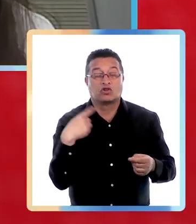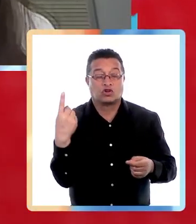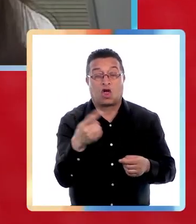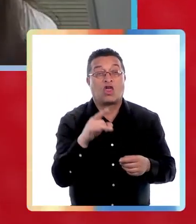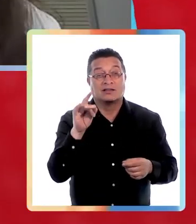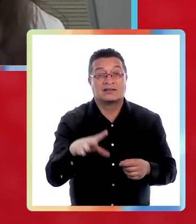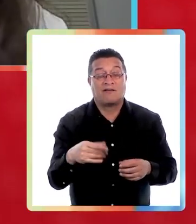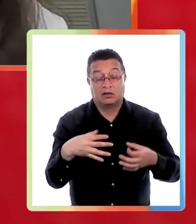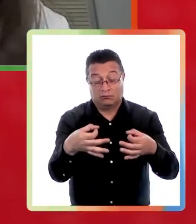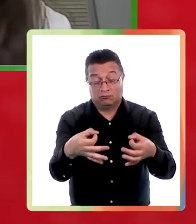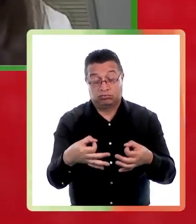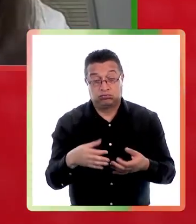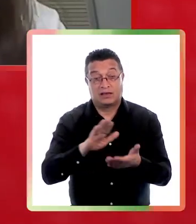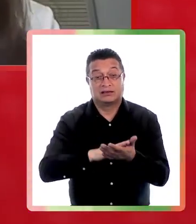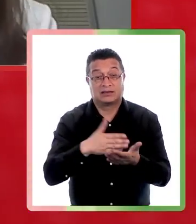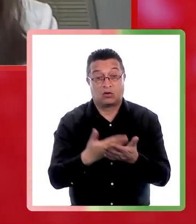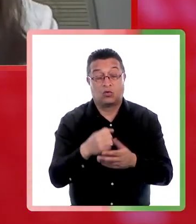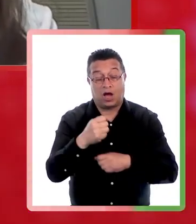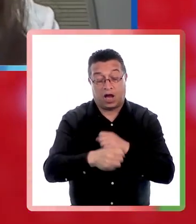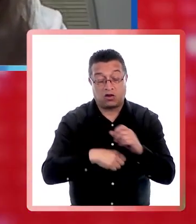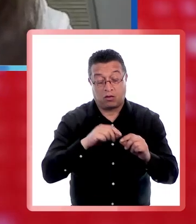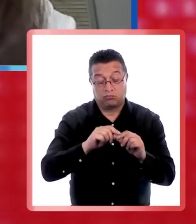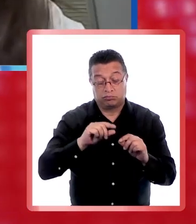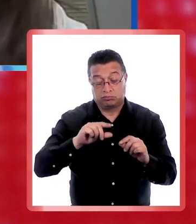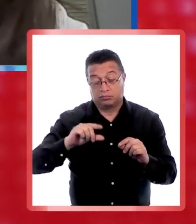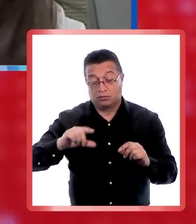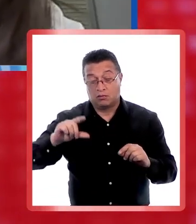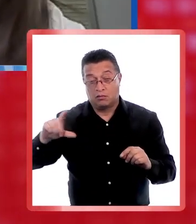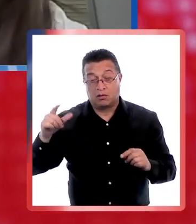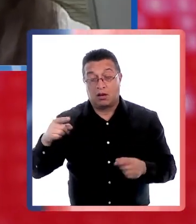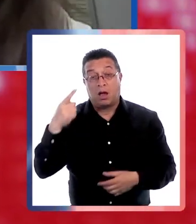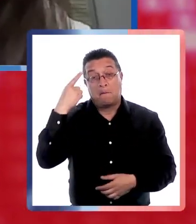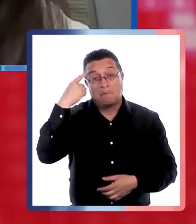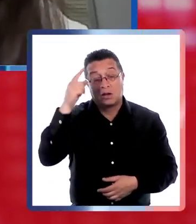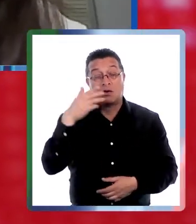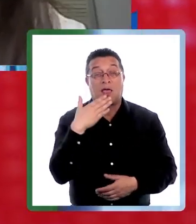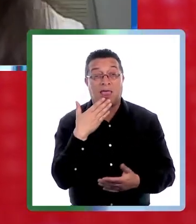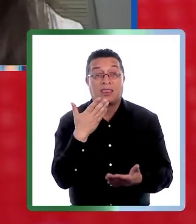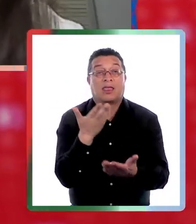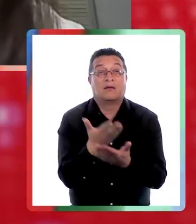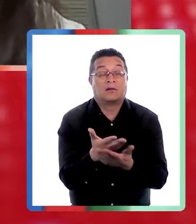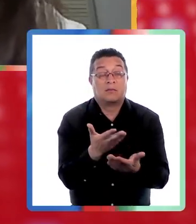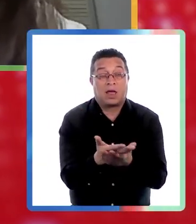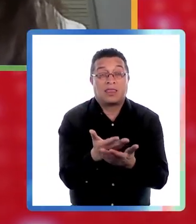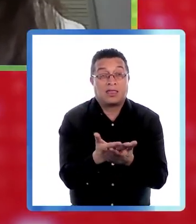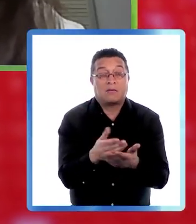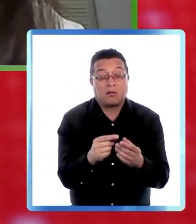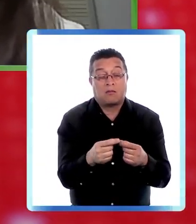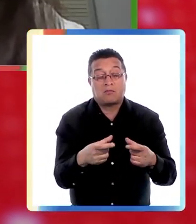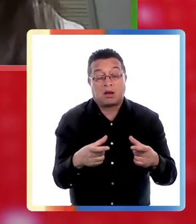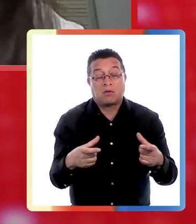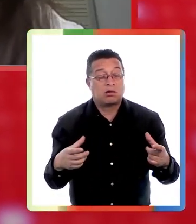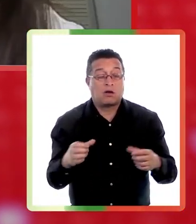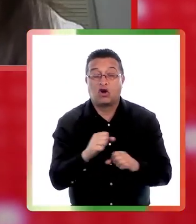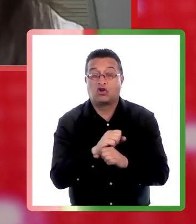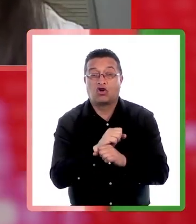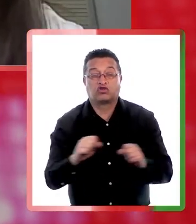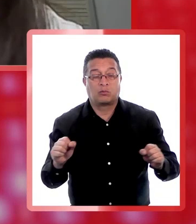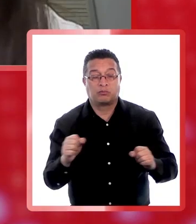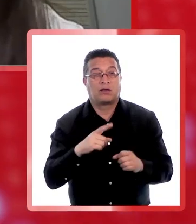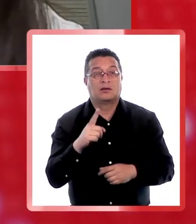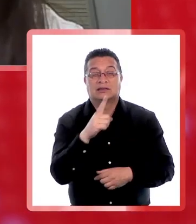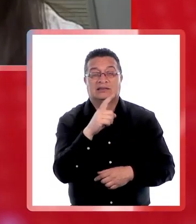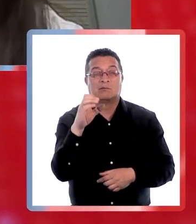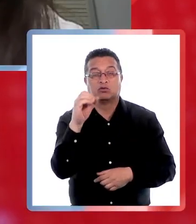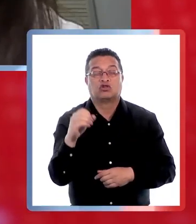todos sabemos que el presupuesto de salud aumenta año con año, pero finalmente es una demanda que es prácticamente